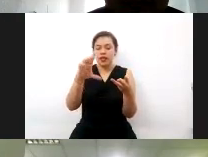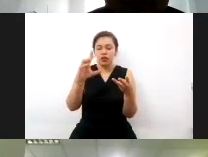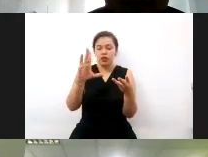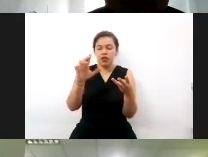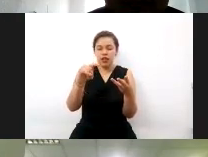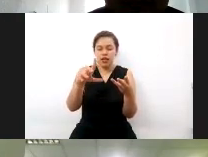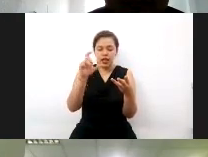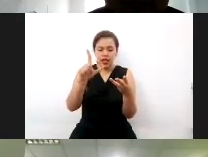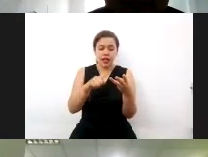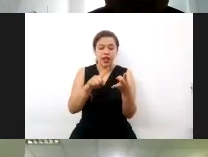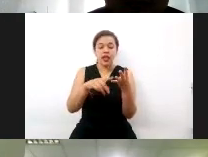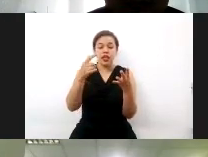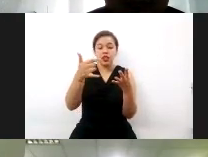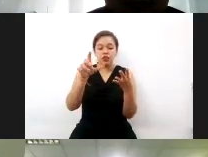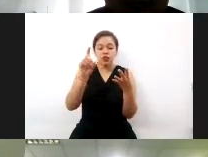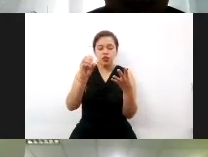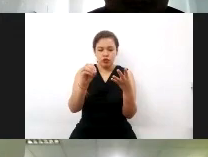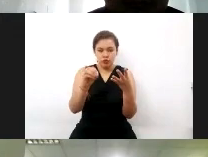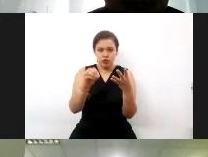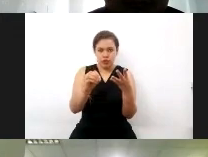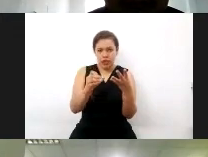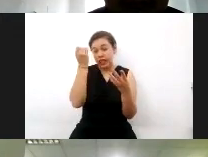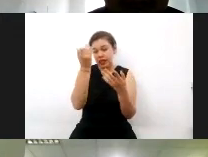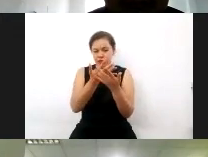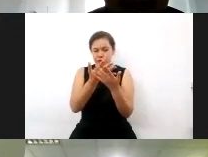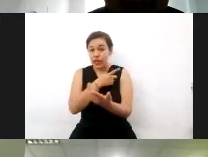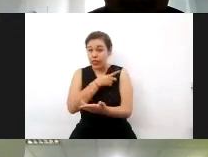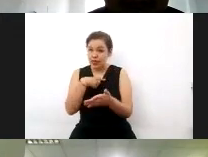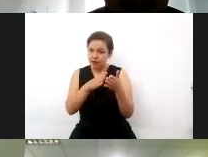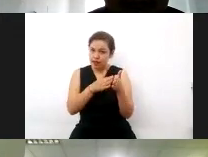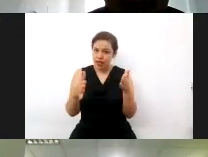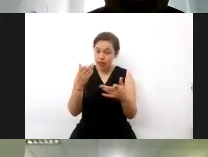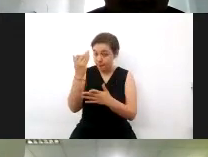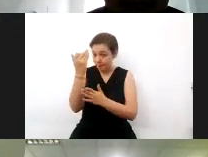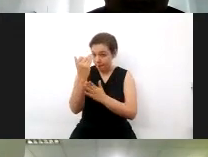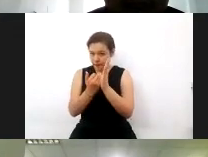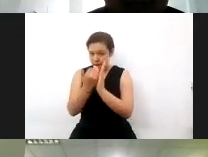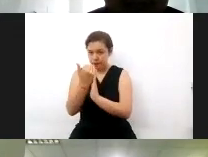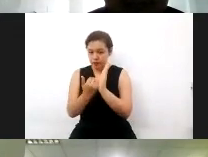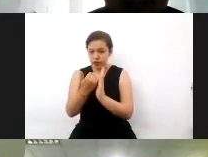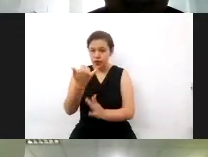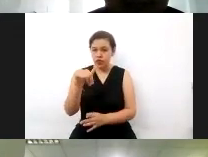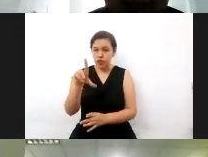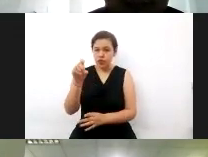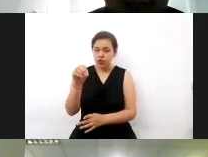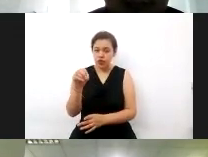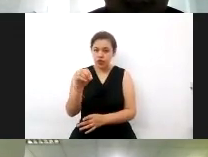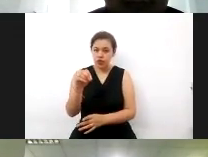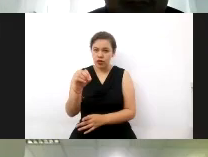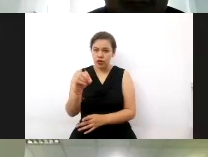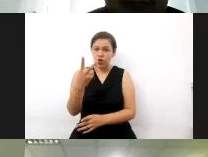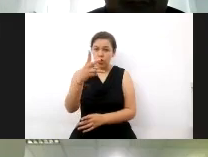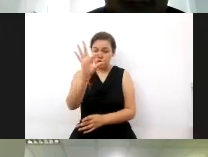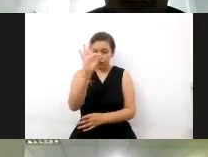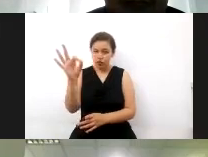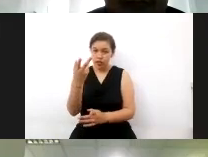y el yodo. Estos tienen tiempo de espera. El que menos espera es el yodo, siempre y cuando sea al 2%.